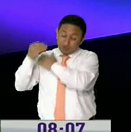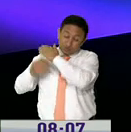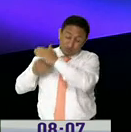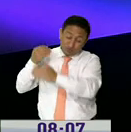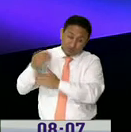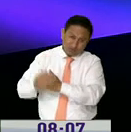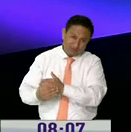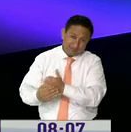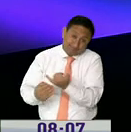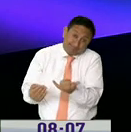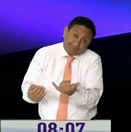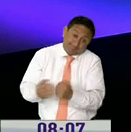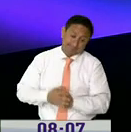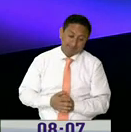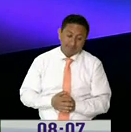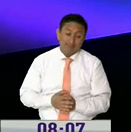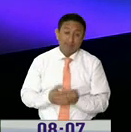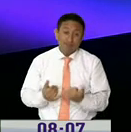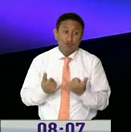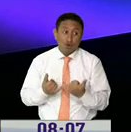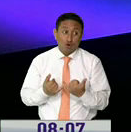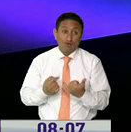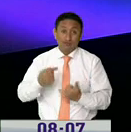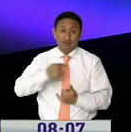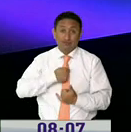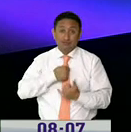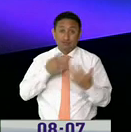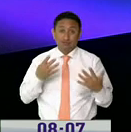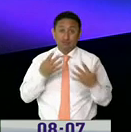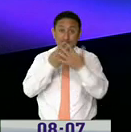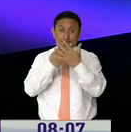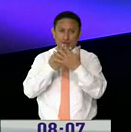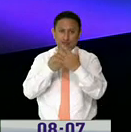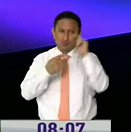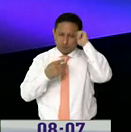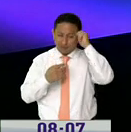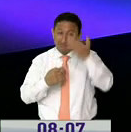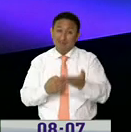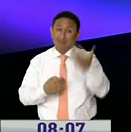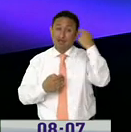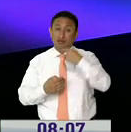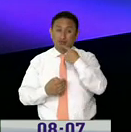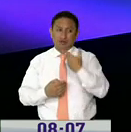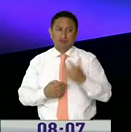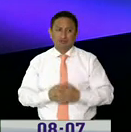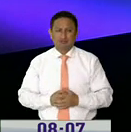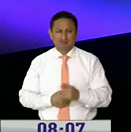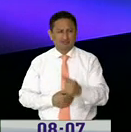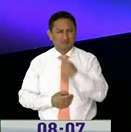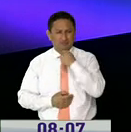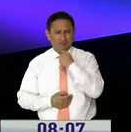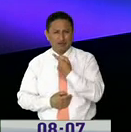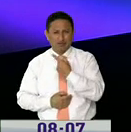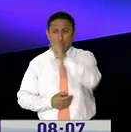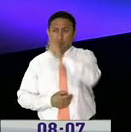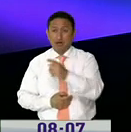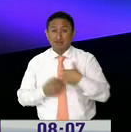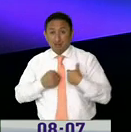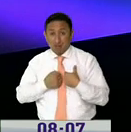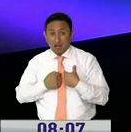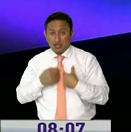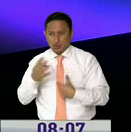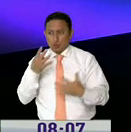siglos. Dese cuenta que ahora estamos como enjaulados. ¿Se acuerdan que alguna vez yo les decía a ustedes qué feo cómo la gente enjaula a los